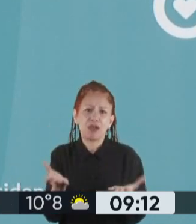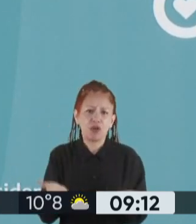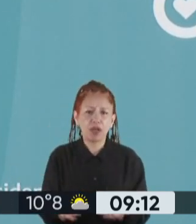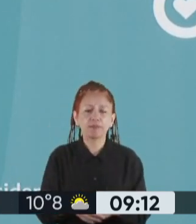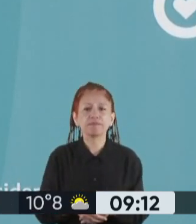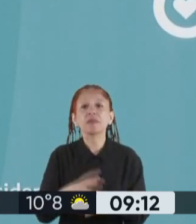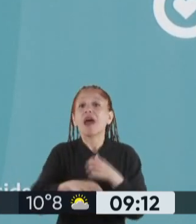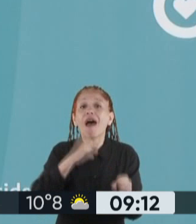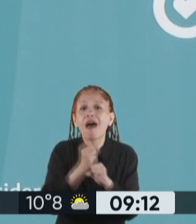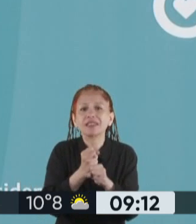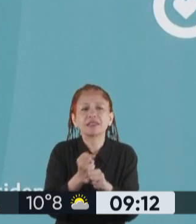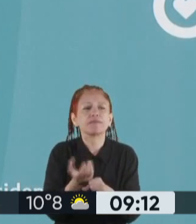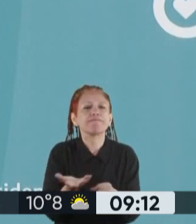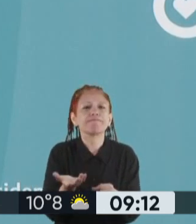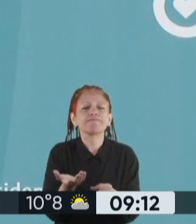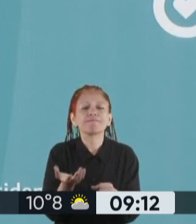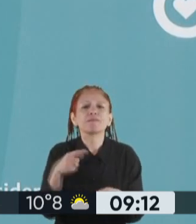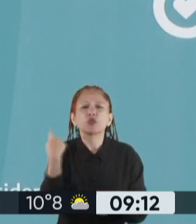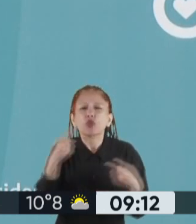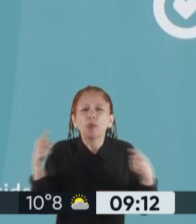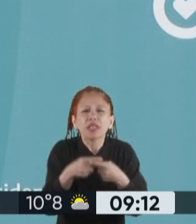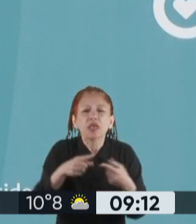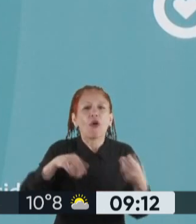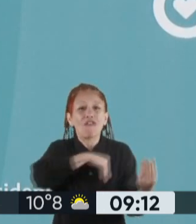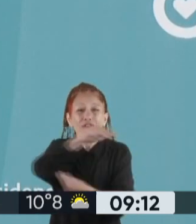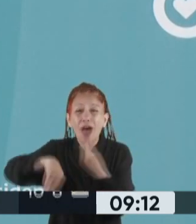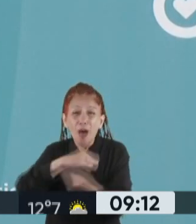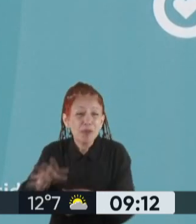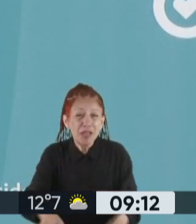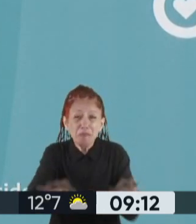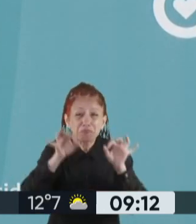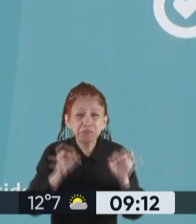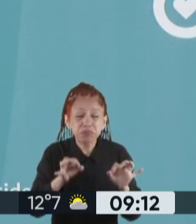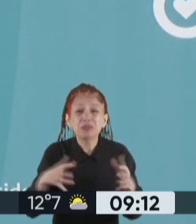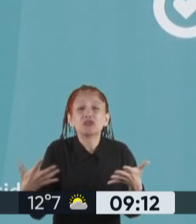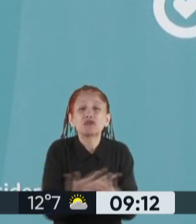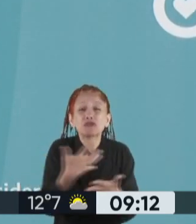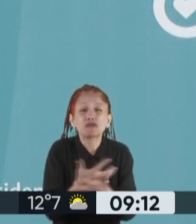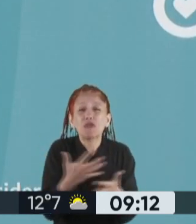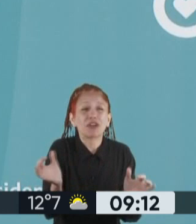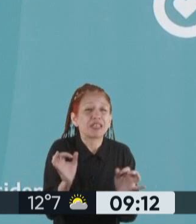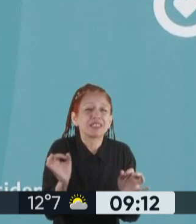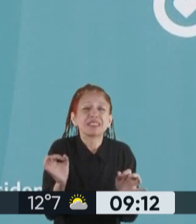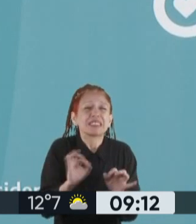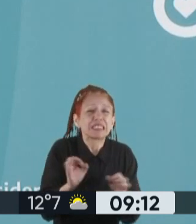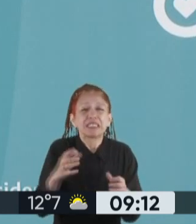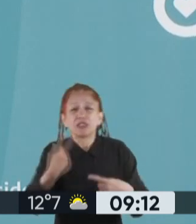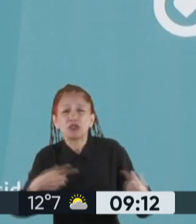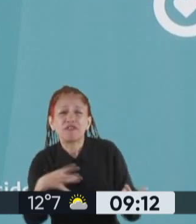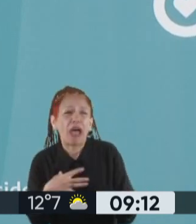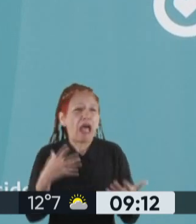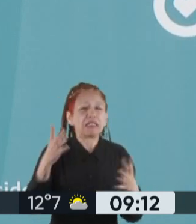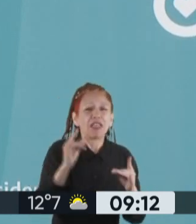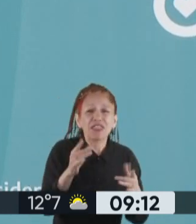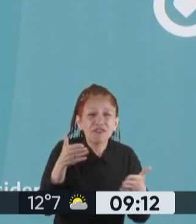que no haya ninguna familia en la Argentina que no tenga que sufrir ningún tipo de carencia, ningún tipo de dificultad para